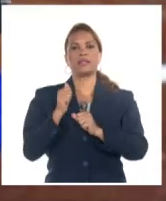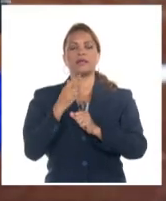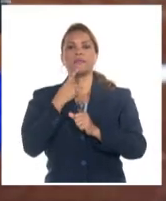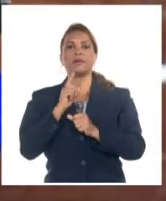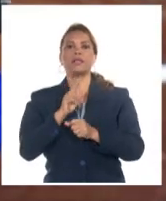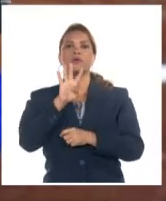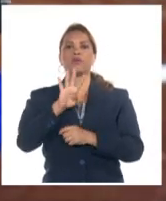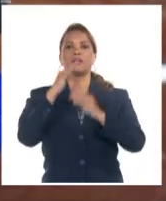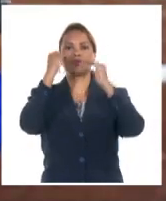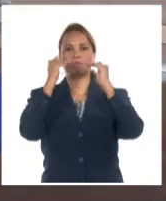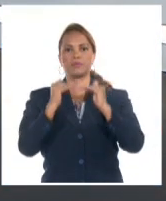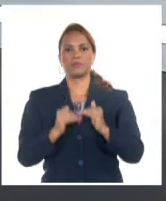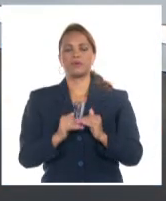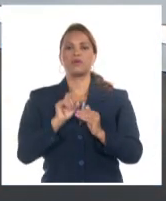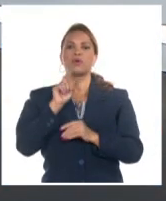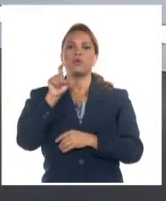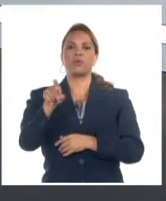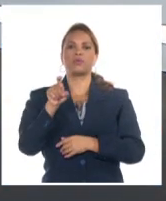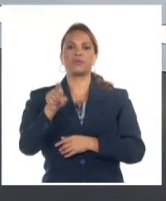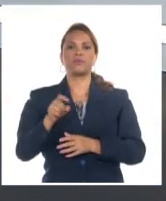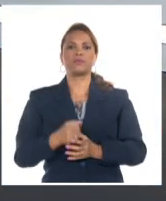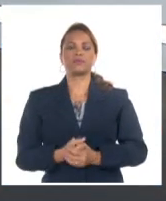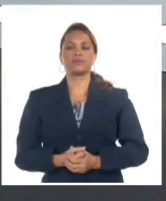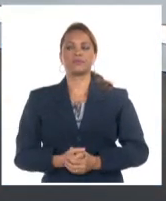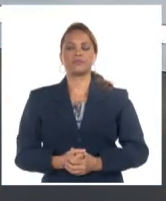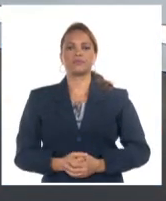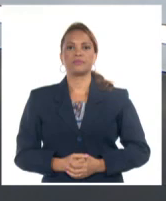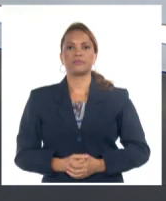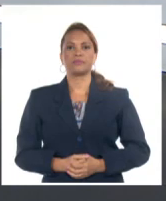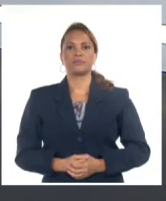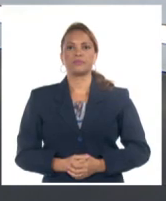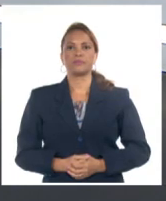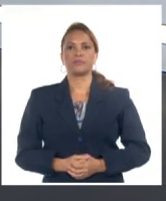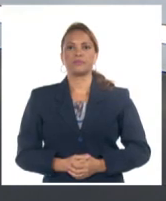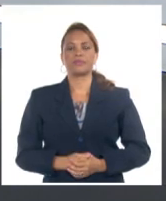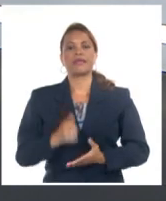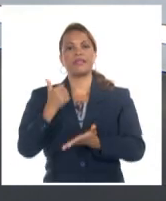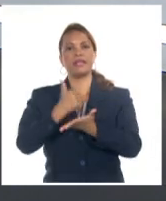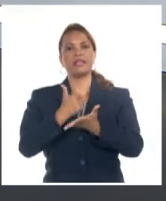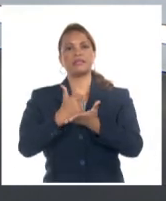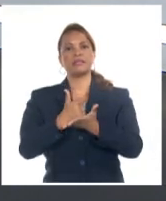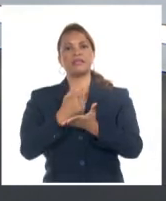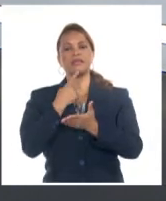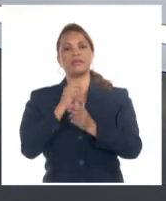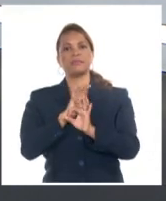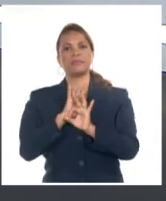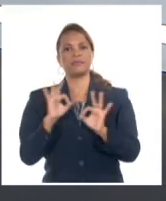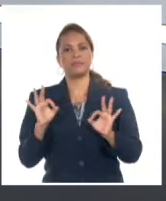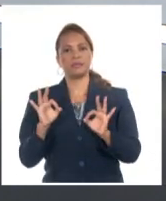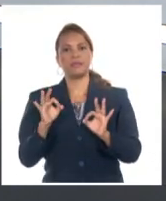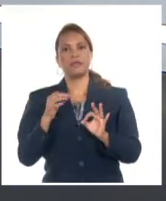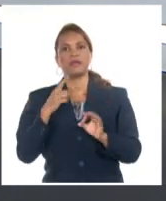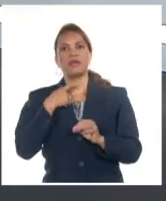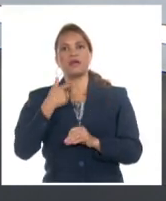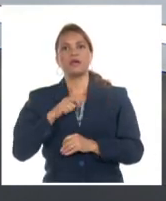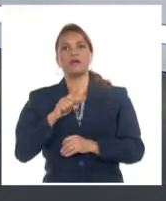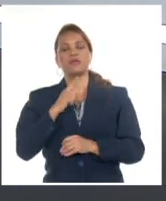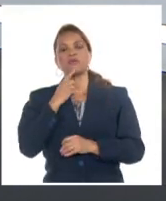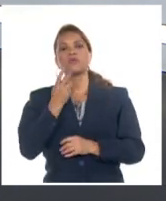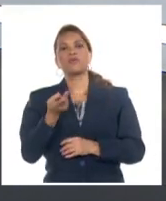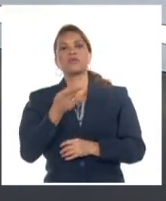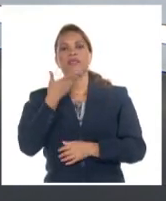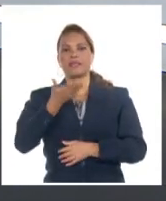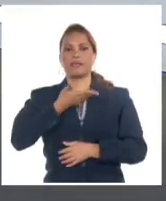cuarto lugar y último. Desde la sede, la enviada especial Rosa María Torres Montalbán nos envió